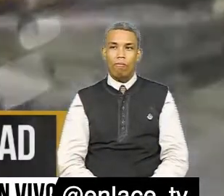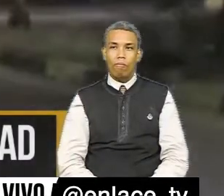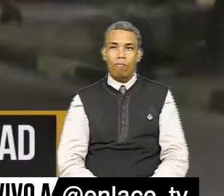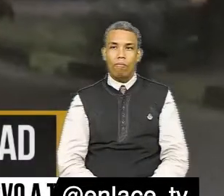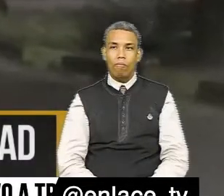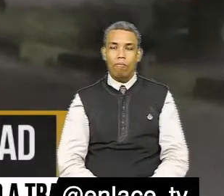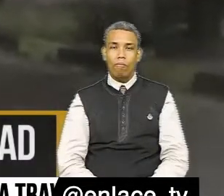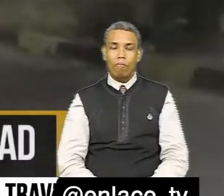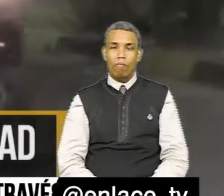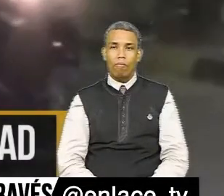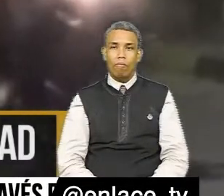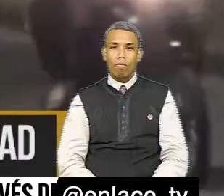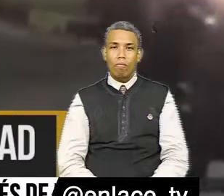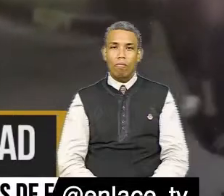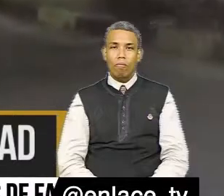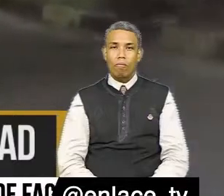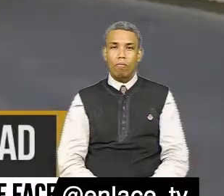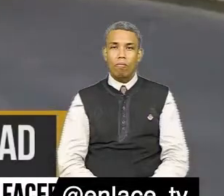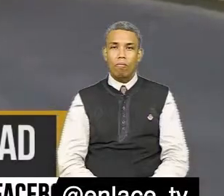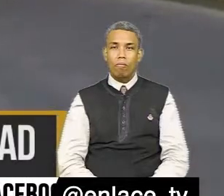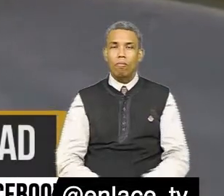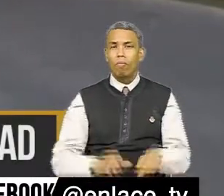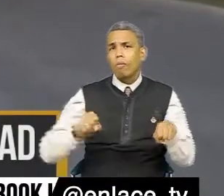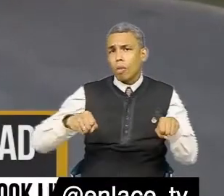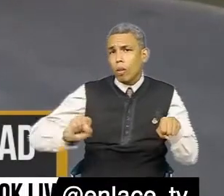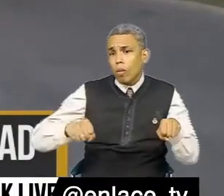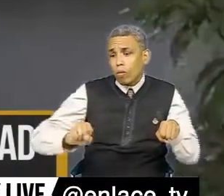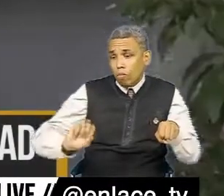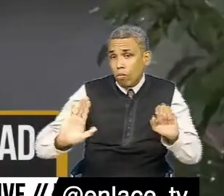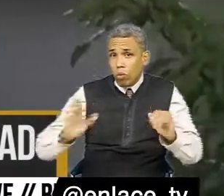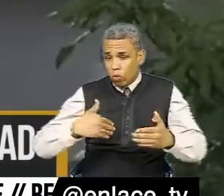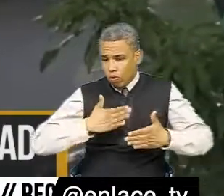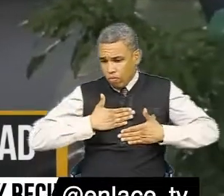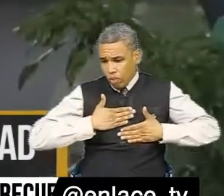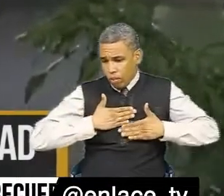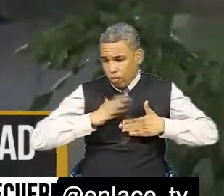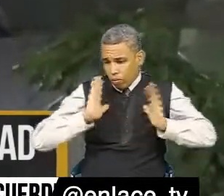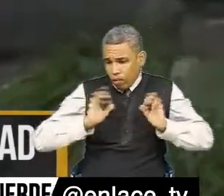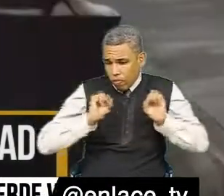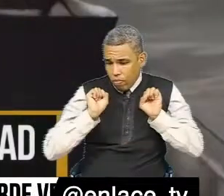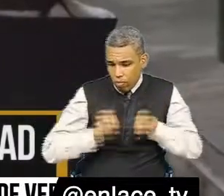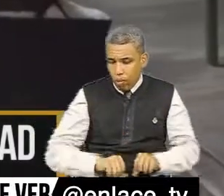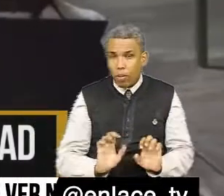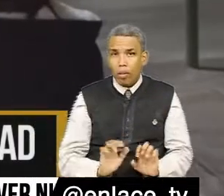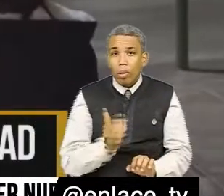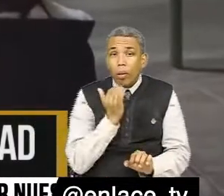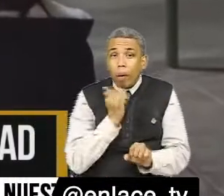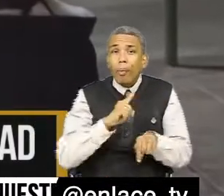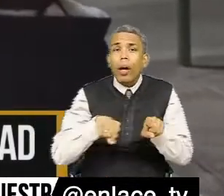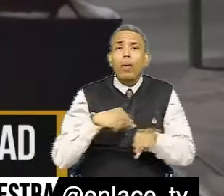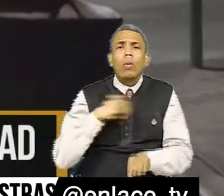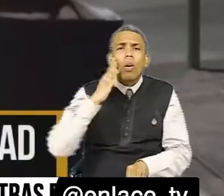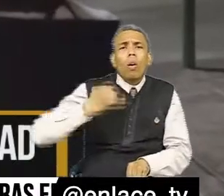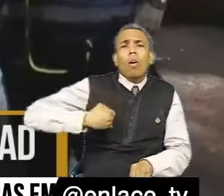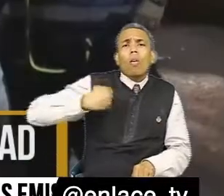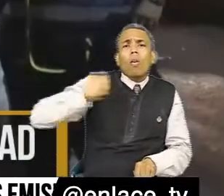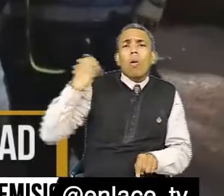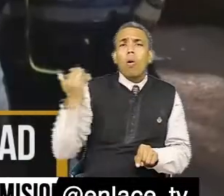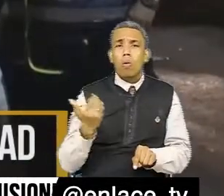es cierto que la motocicleta es usada como medio de transporte personal pero en la ciudad lo hacen hasta los menores quienes sin precaución alguna